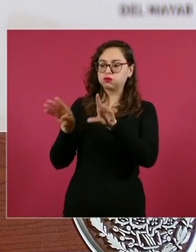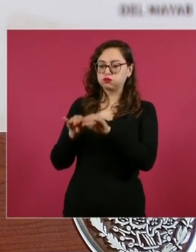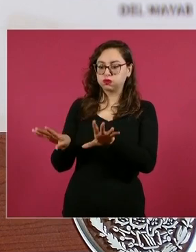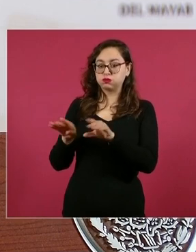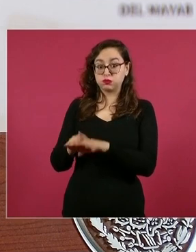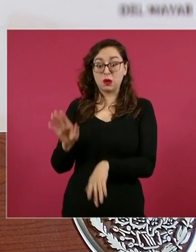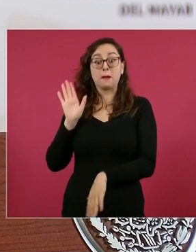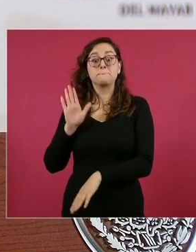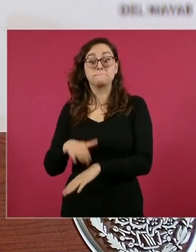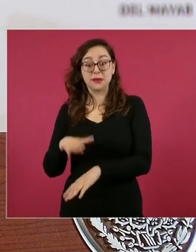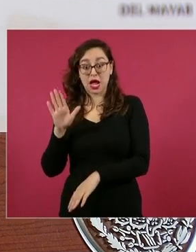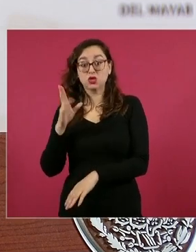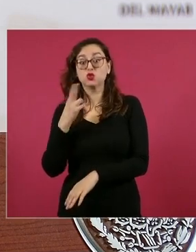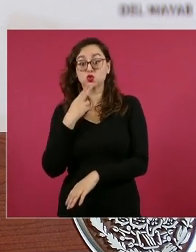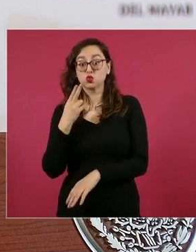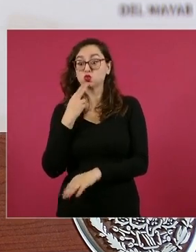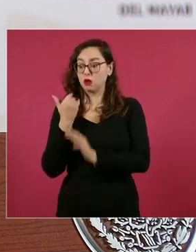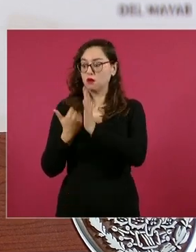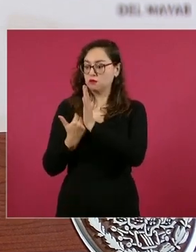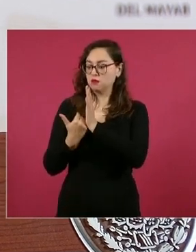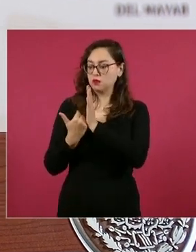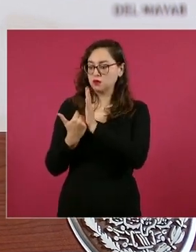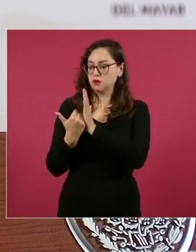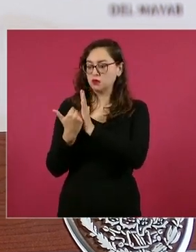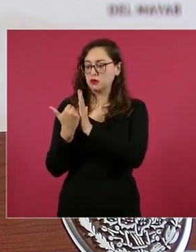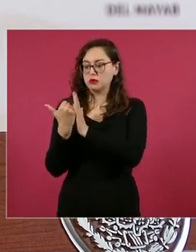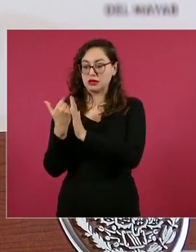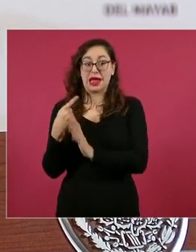crear este